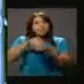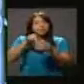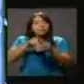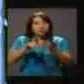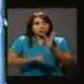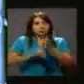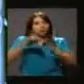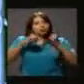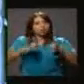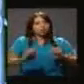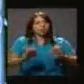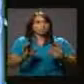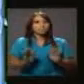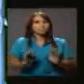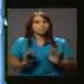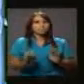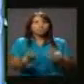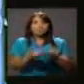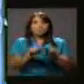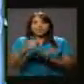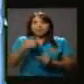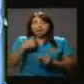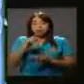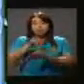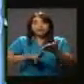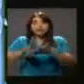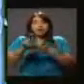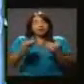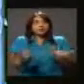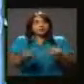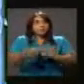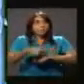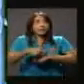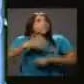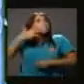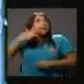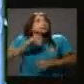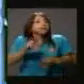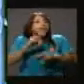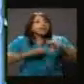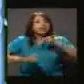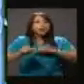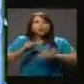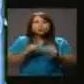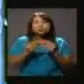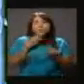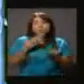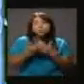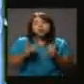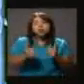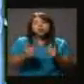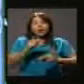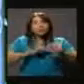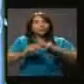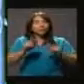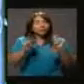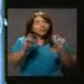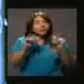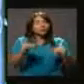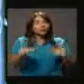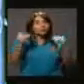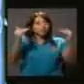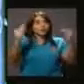nación hay universidades que en este momento pareciera que el negocio está muy bueno de la educación superior